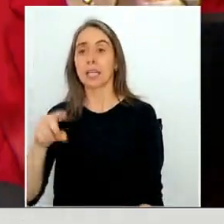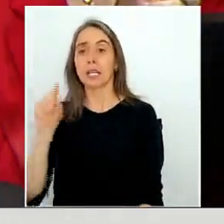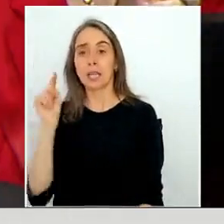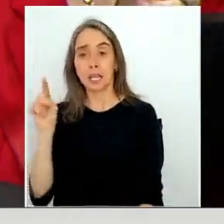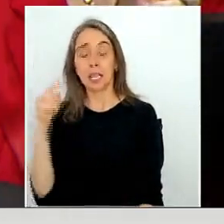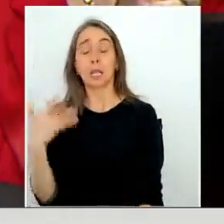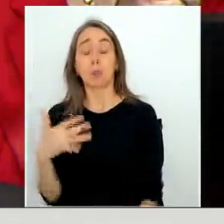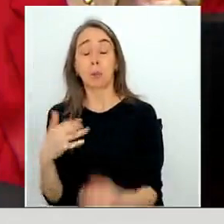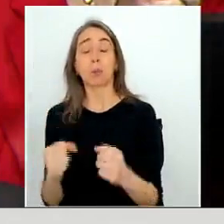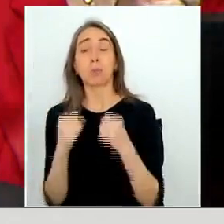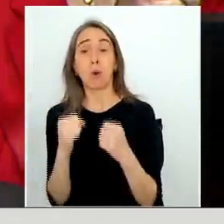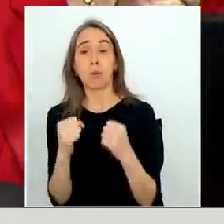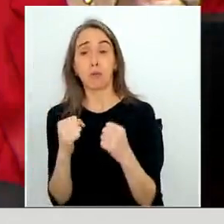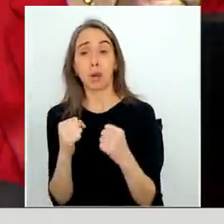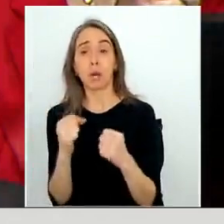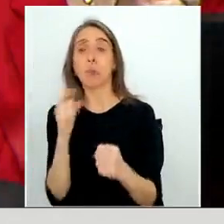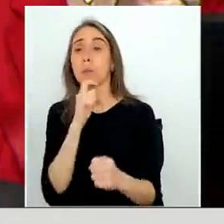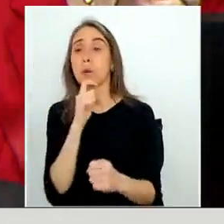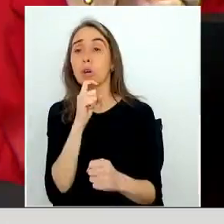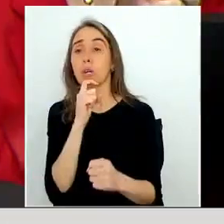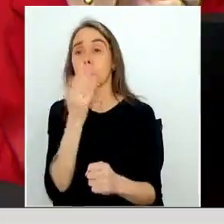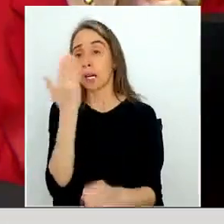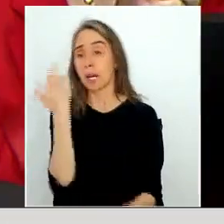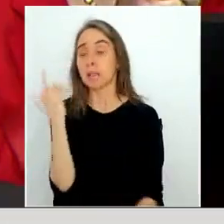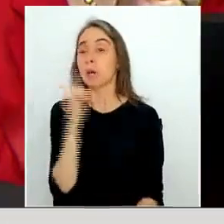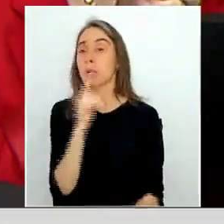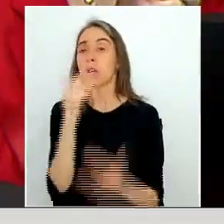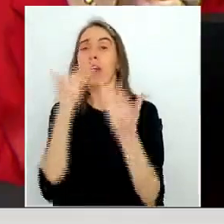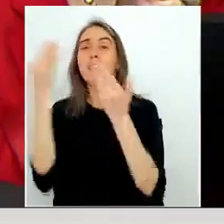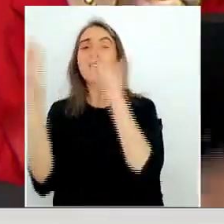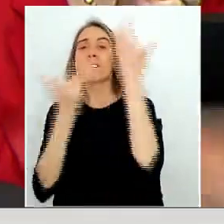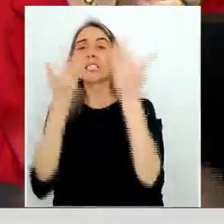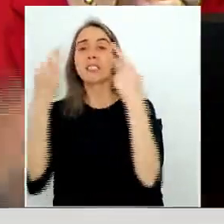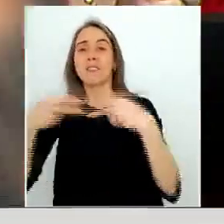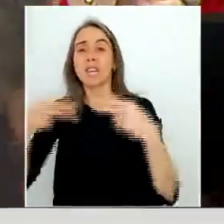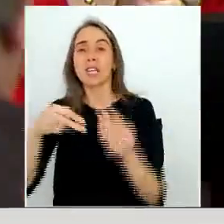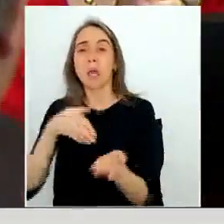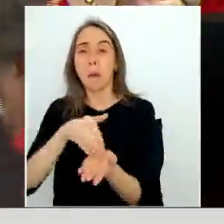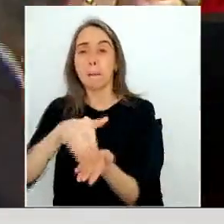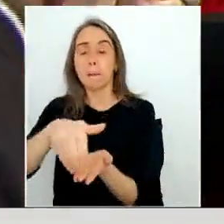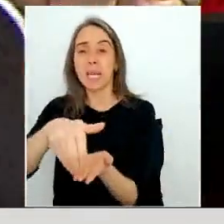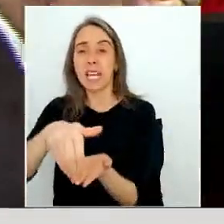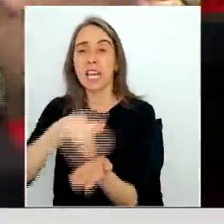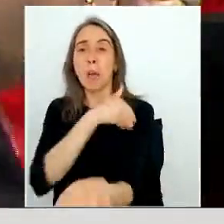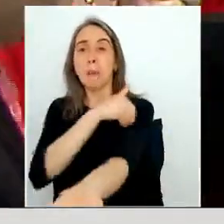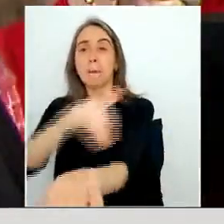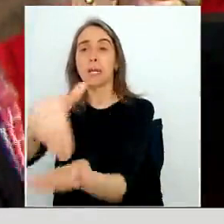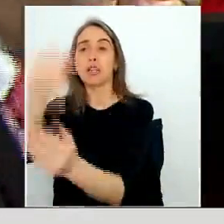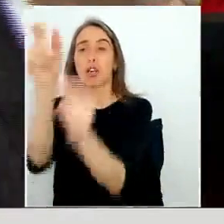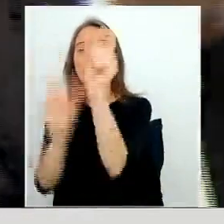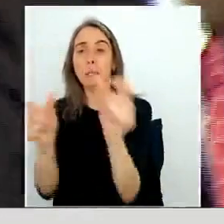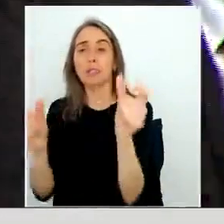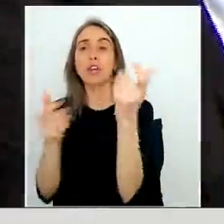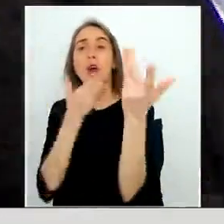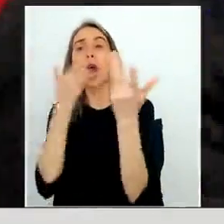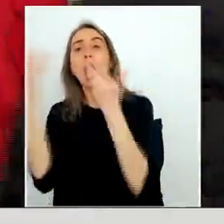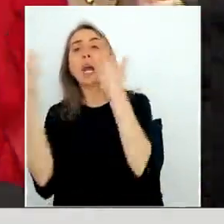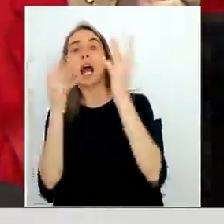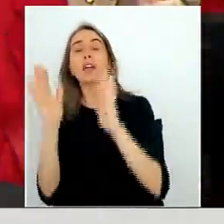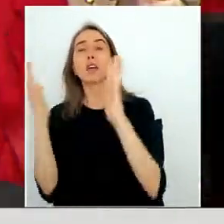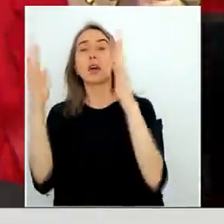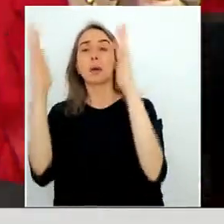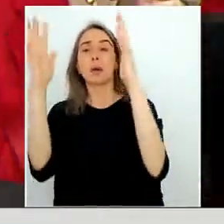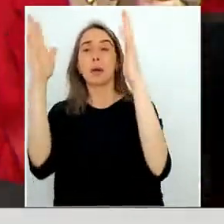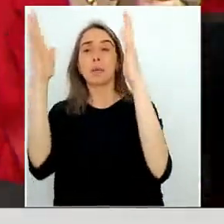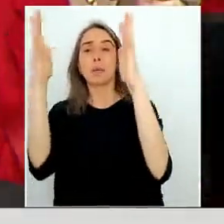por ejemplo la última oportunidad en el festival de viña cuant miles por no decir millones de personas corearon y aplaudieron la